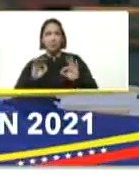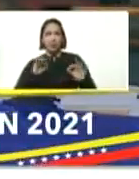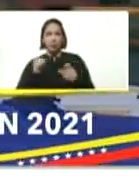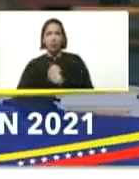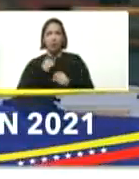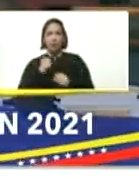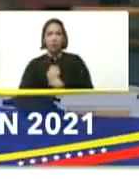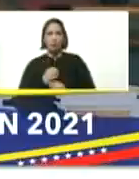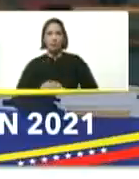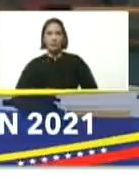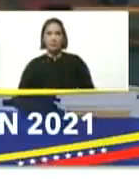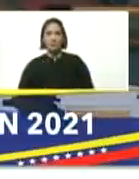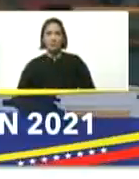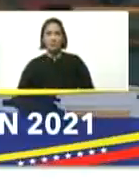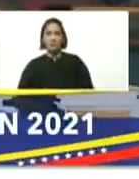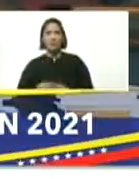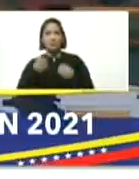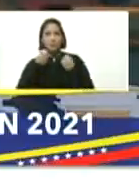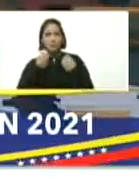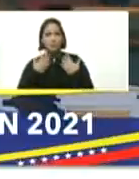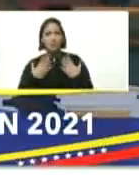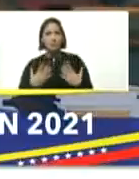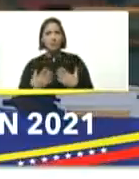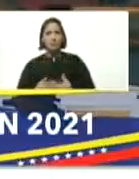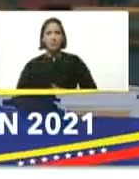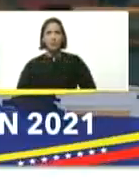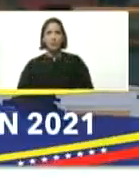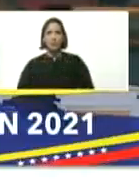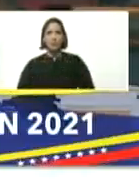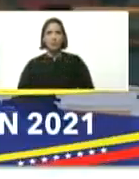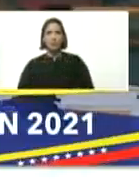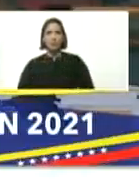trabajo bien bueno, ¿no?